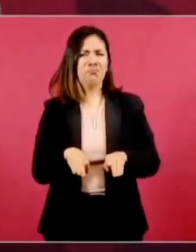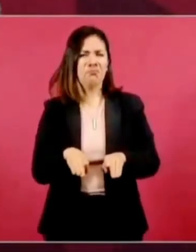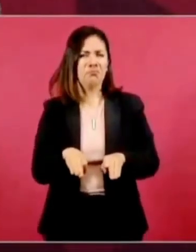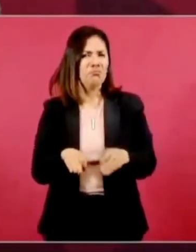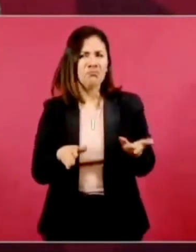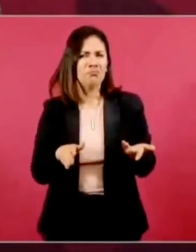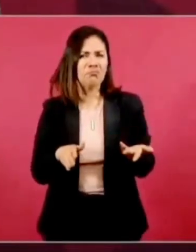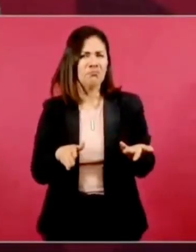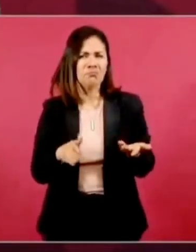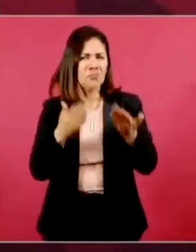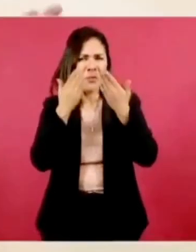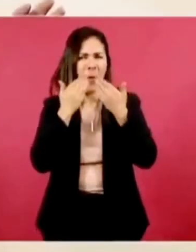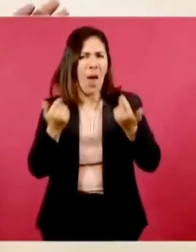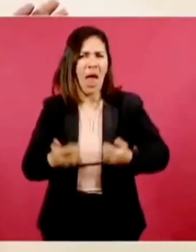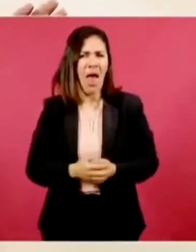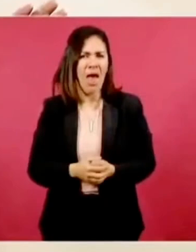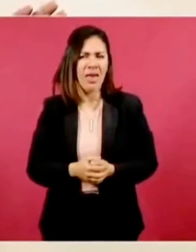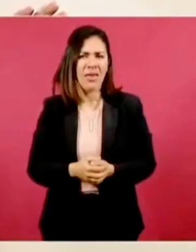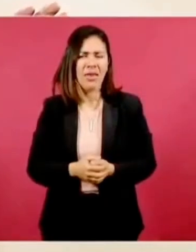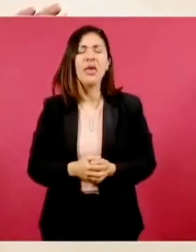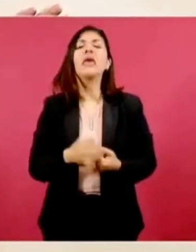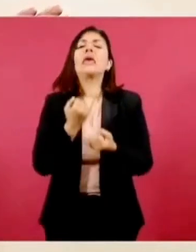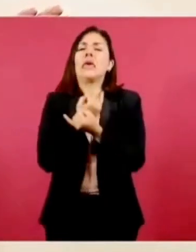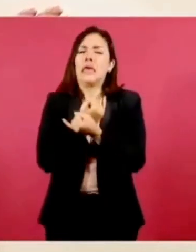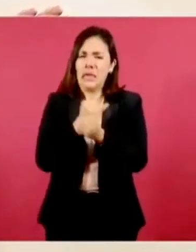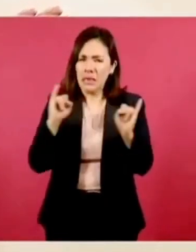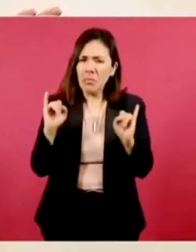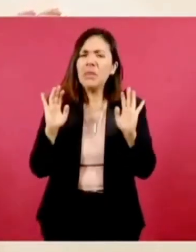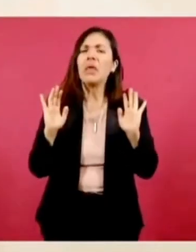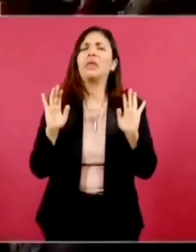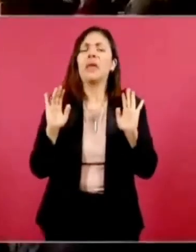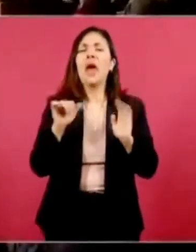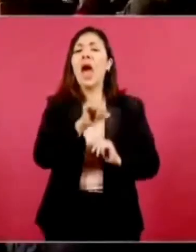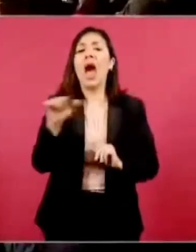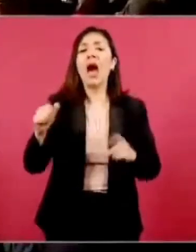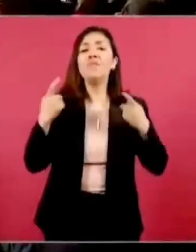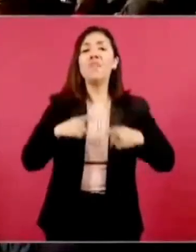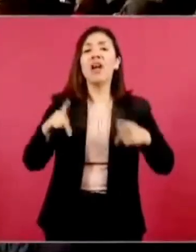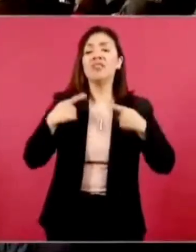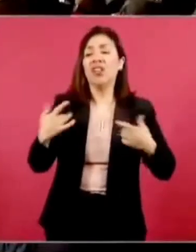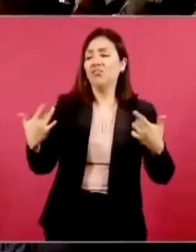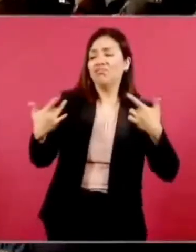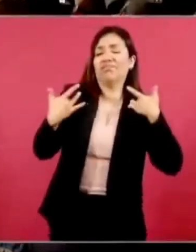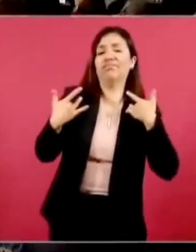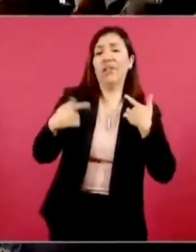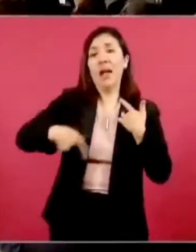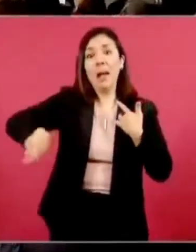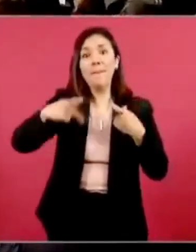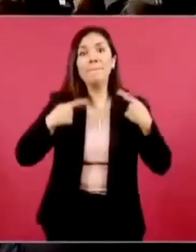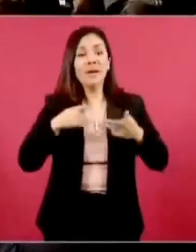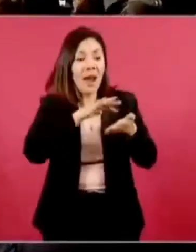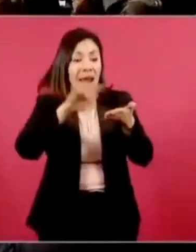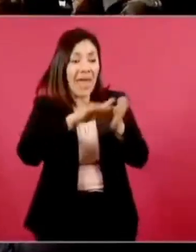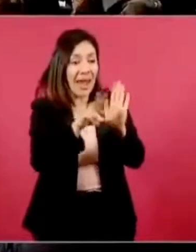estos medios? Son independientes de los ciudadanos, de los lectores, del